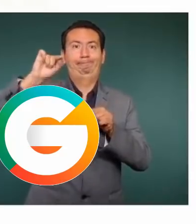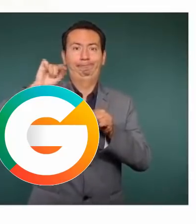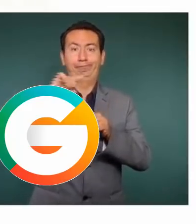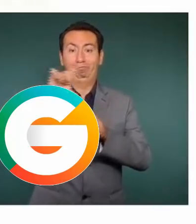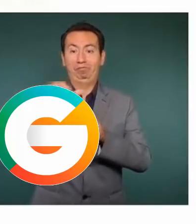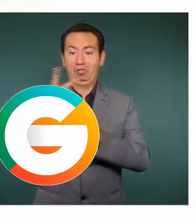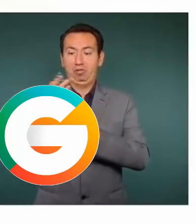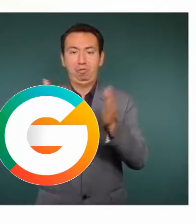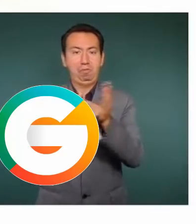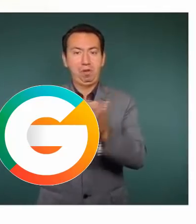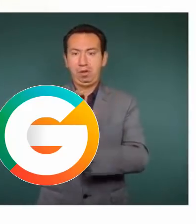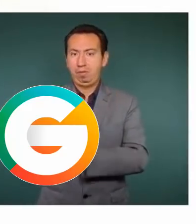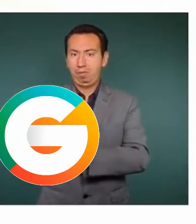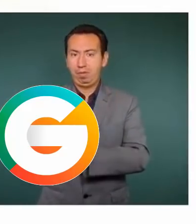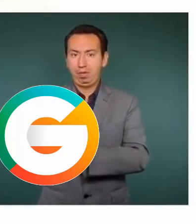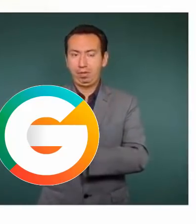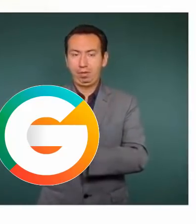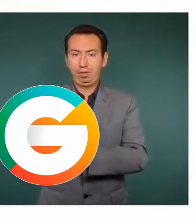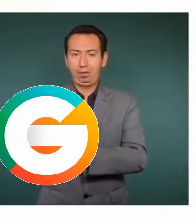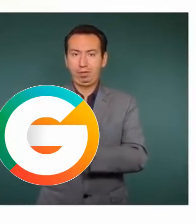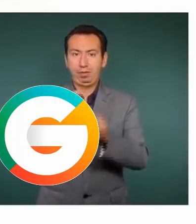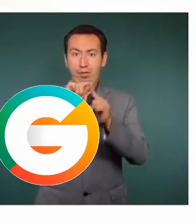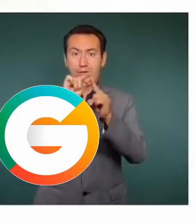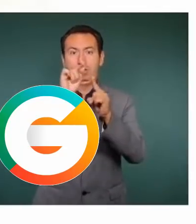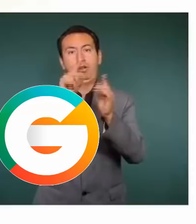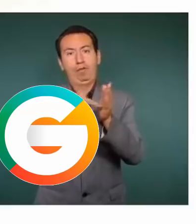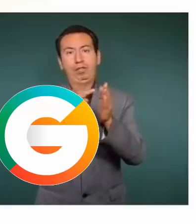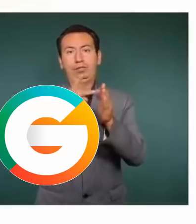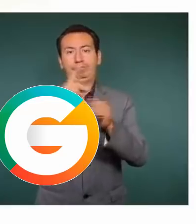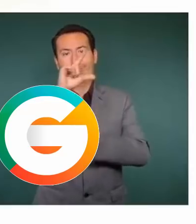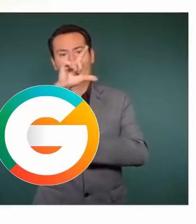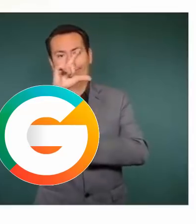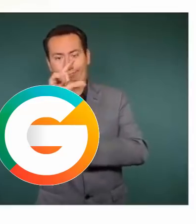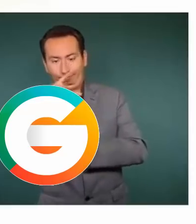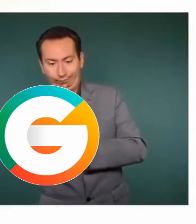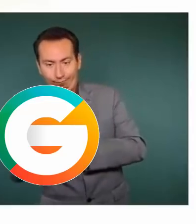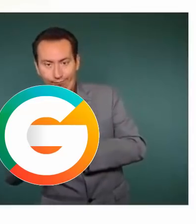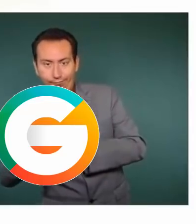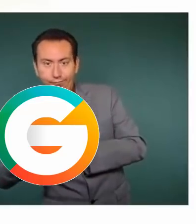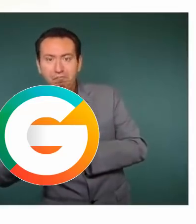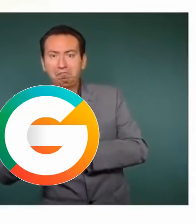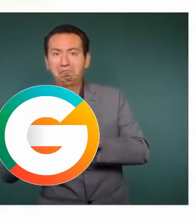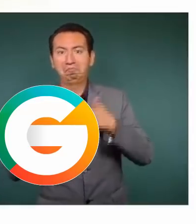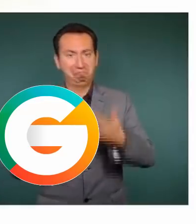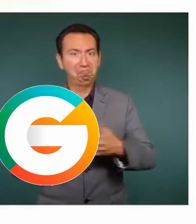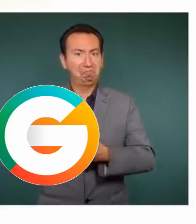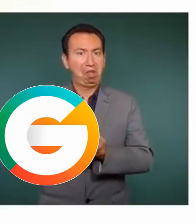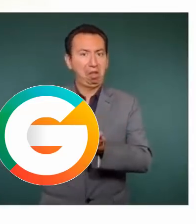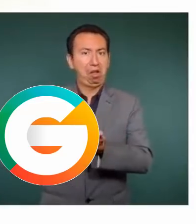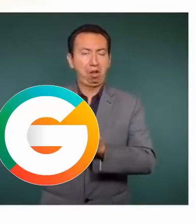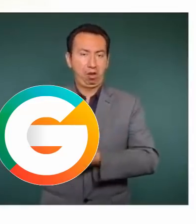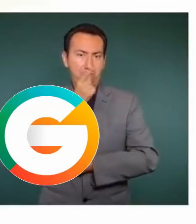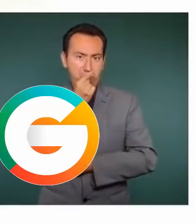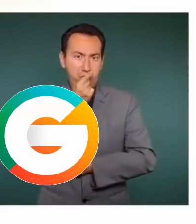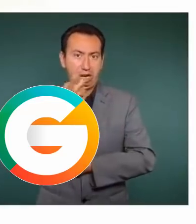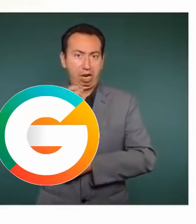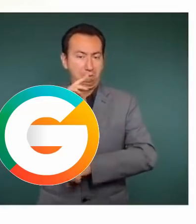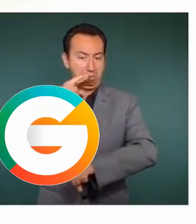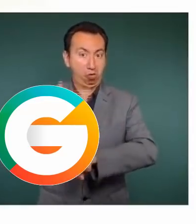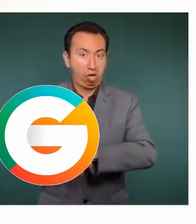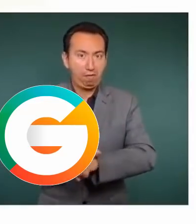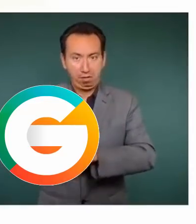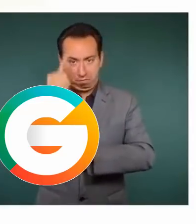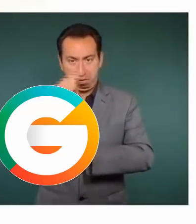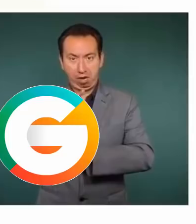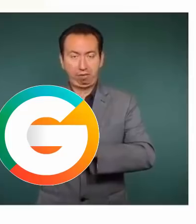2020 está la tendencia hacia la baja, también resultado del trabajo de las fuerzas encargadas del